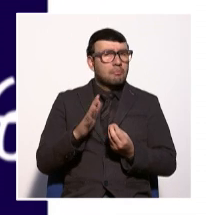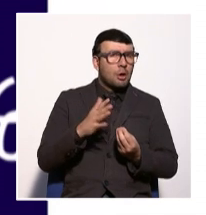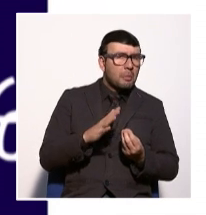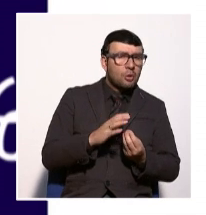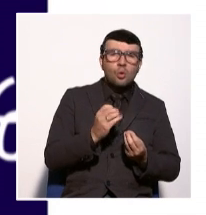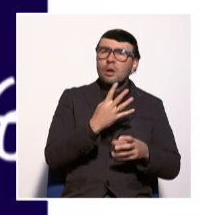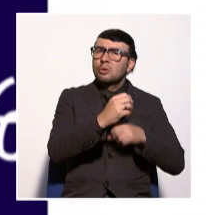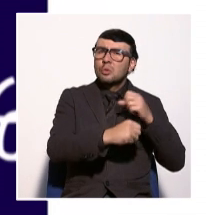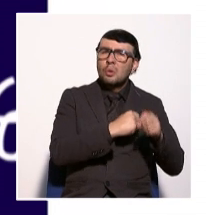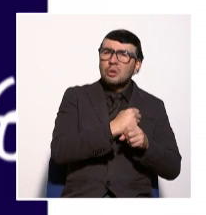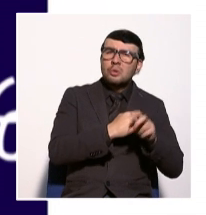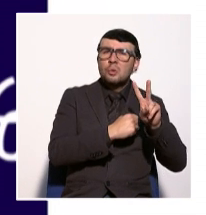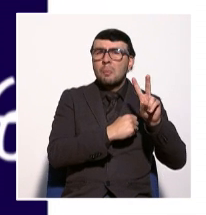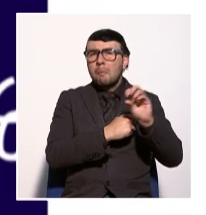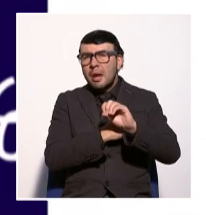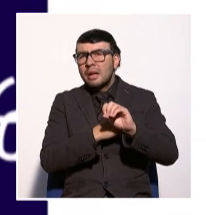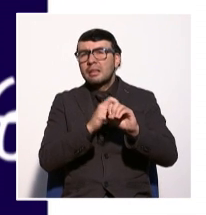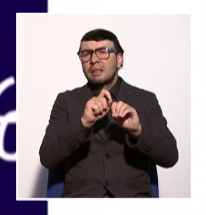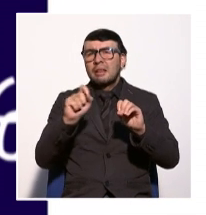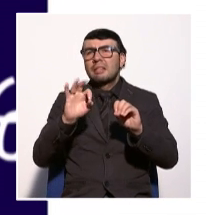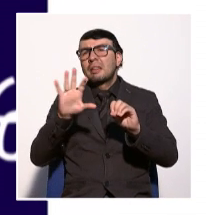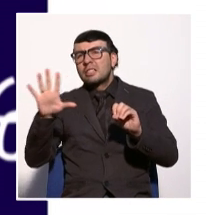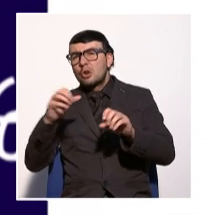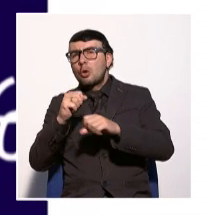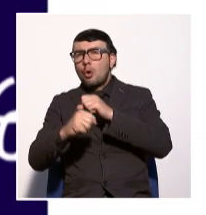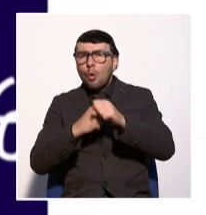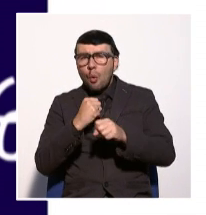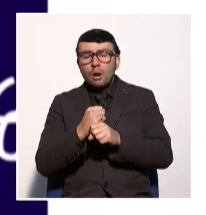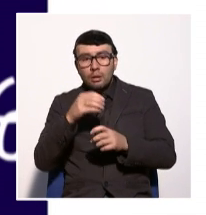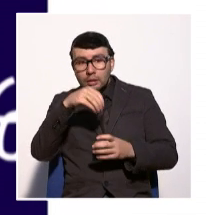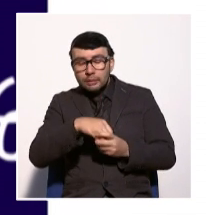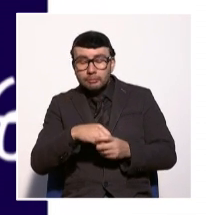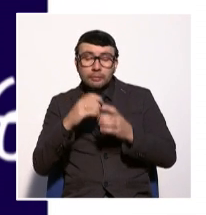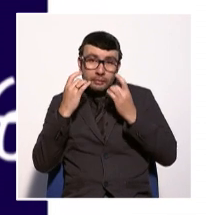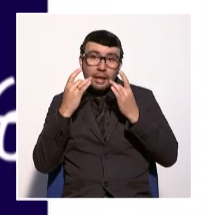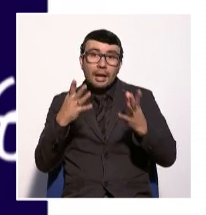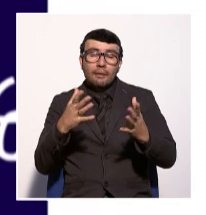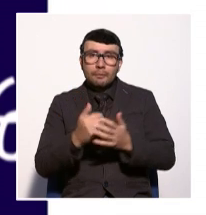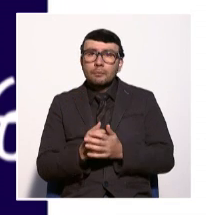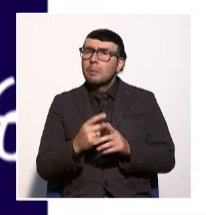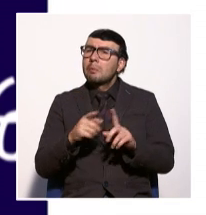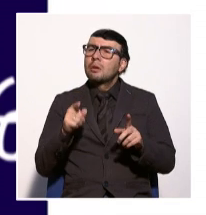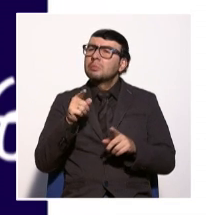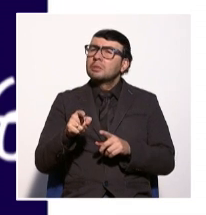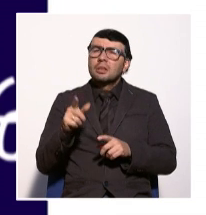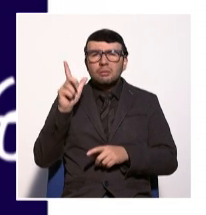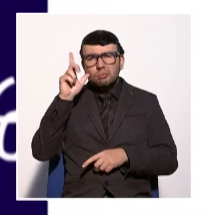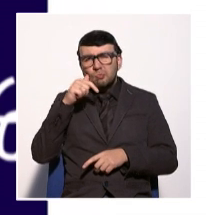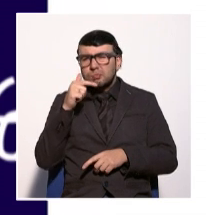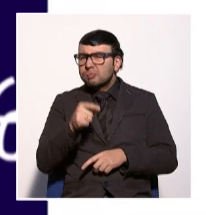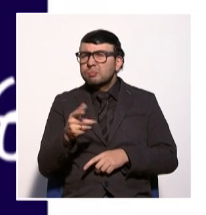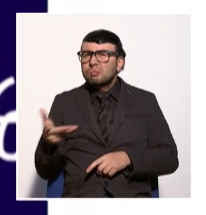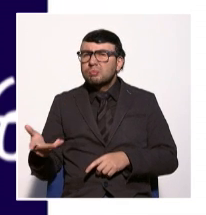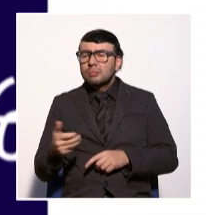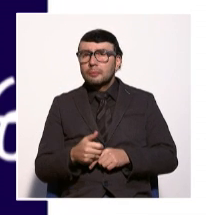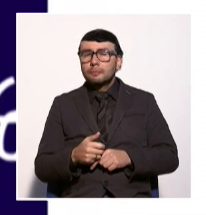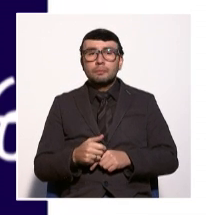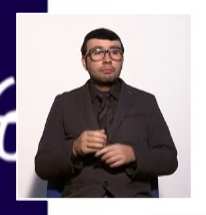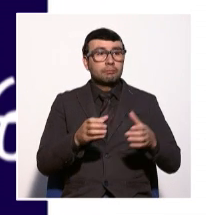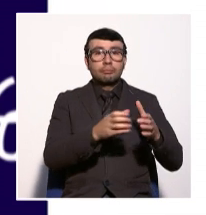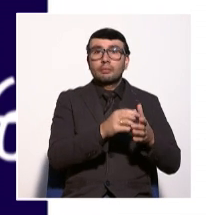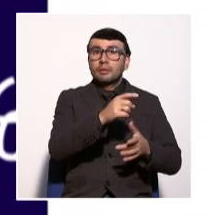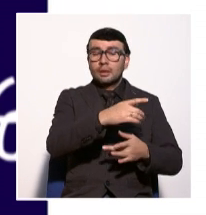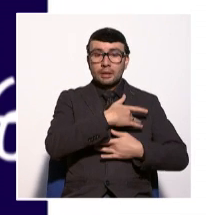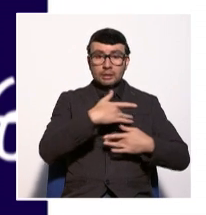20 y 35 años es muy grave lo triste es que las especies no